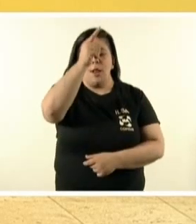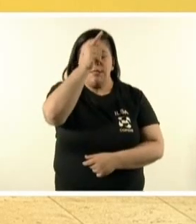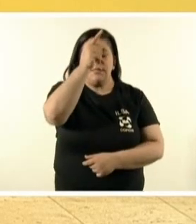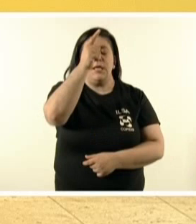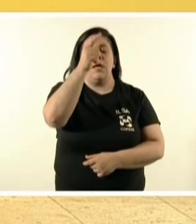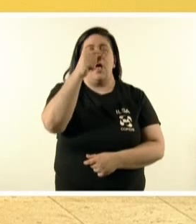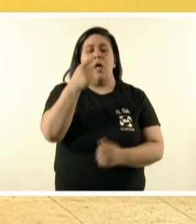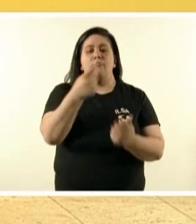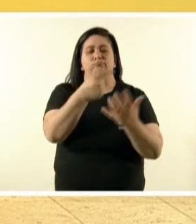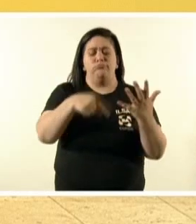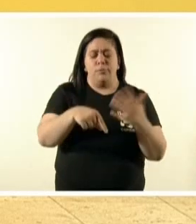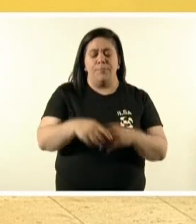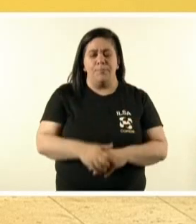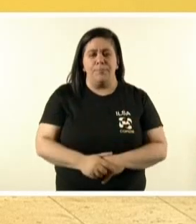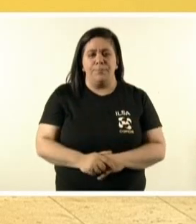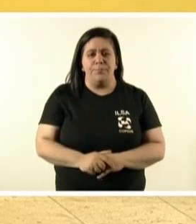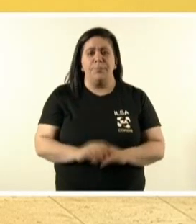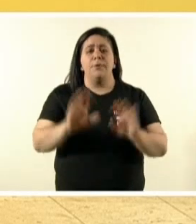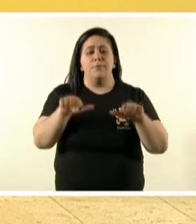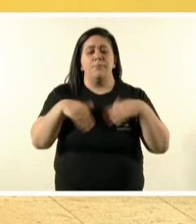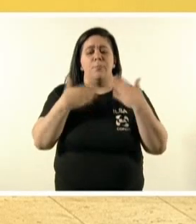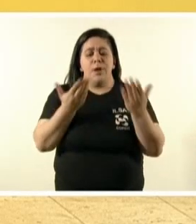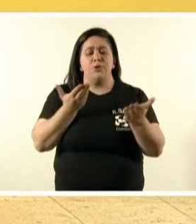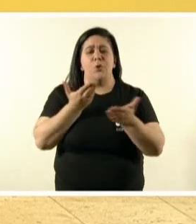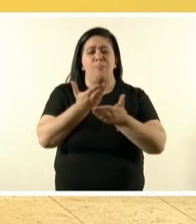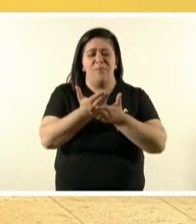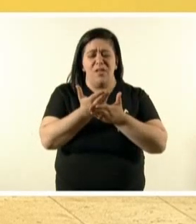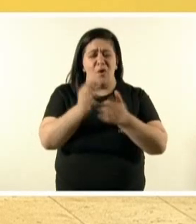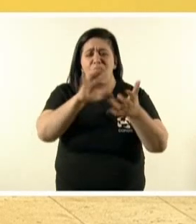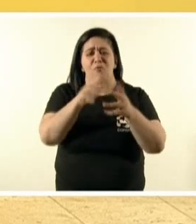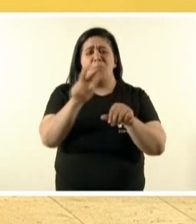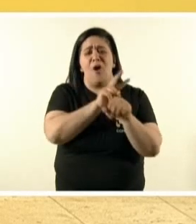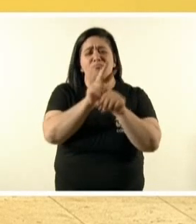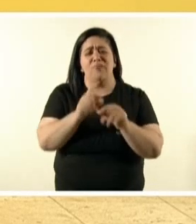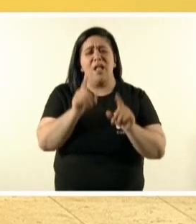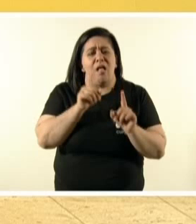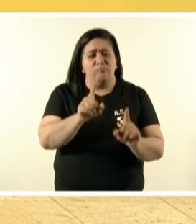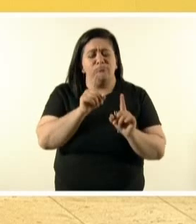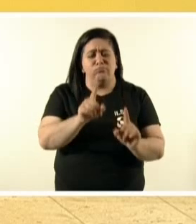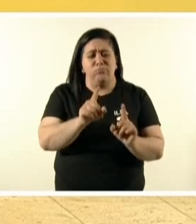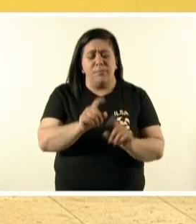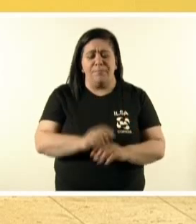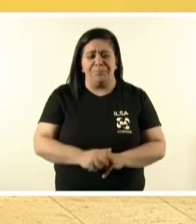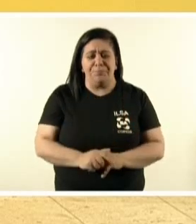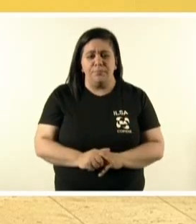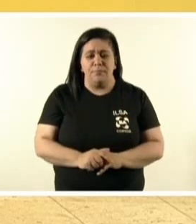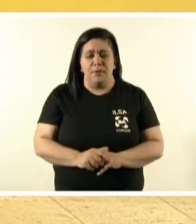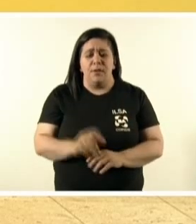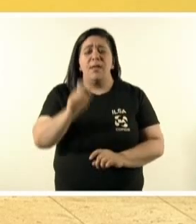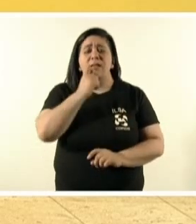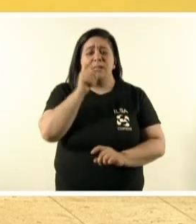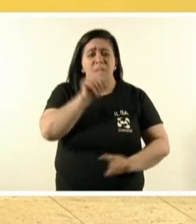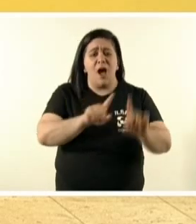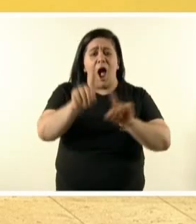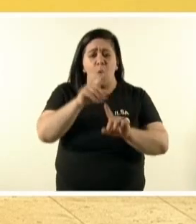tránsito. Por eso les pido, tenemos que seguir así, por eso les pido a cada uno de ustedes que si siente un